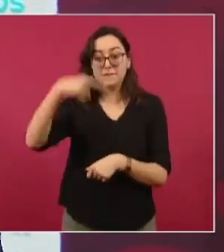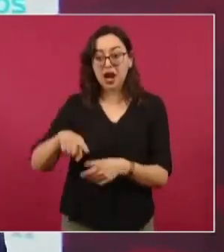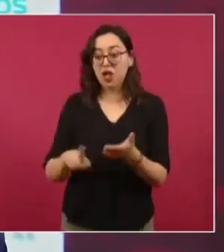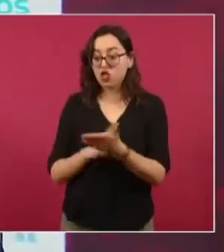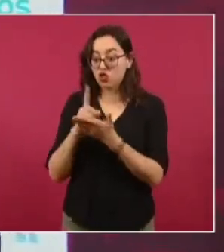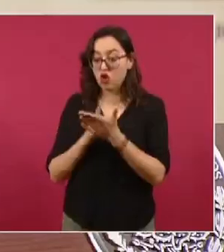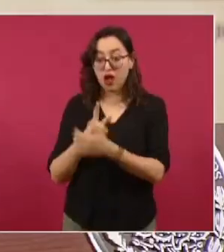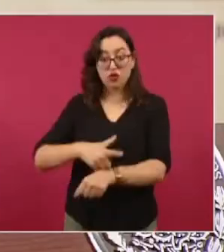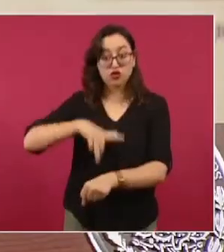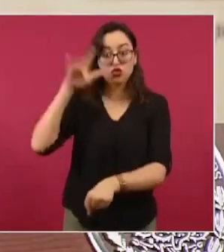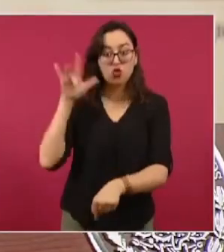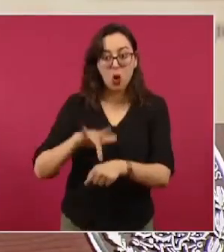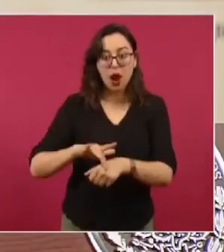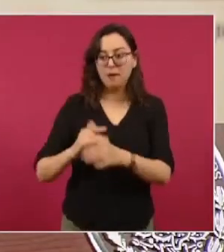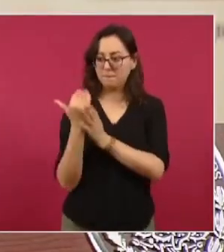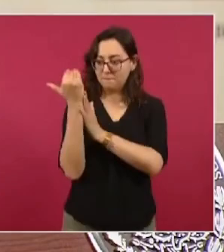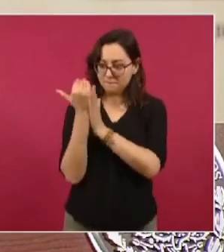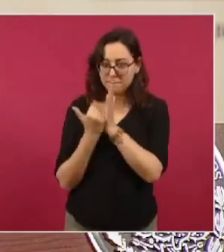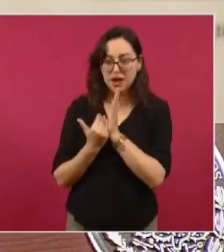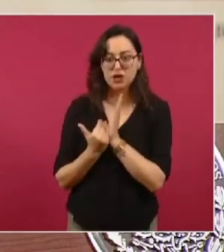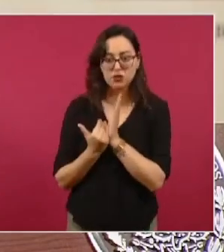siga creciendo el consumo